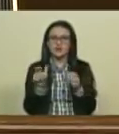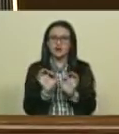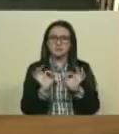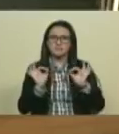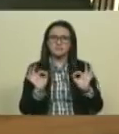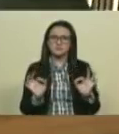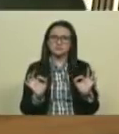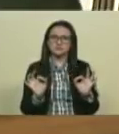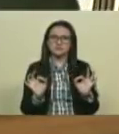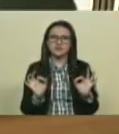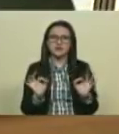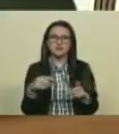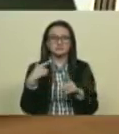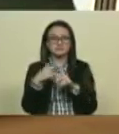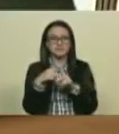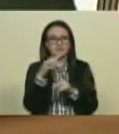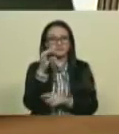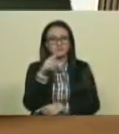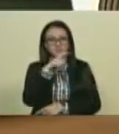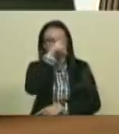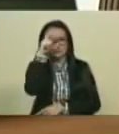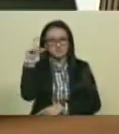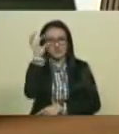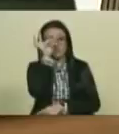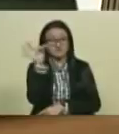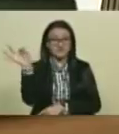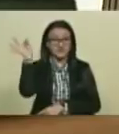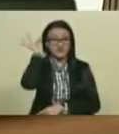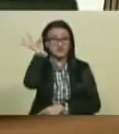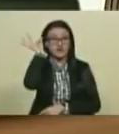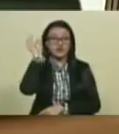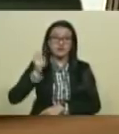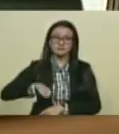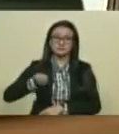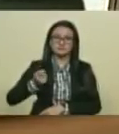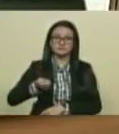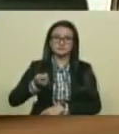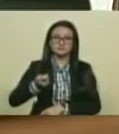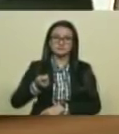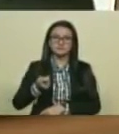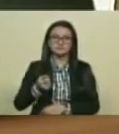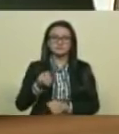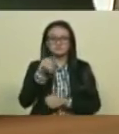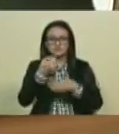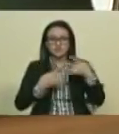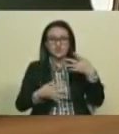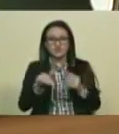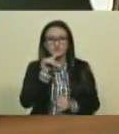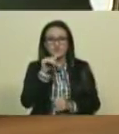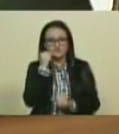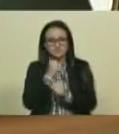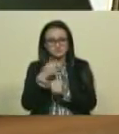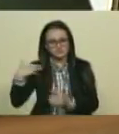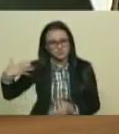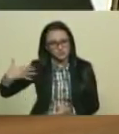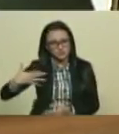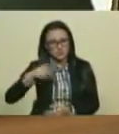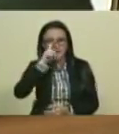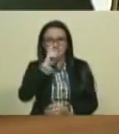la comparecencia del fiscal general de la República, Tarek William Saab. Se estima que estará presentando un informe de gestión correspondiente al